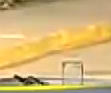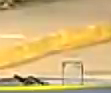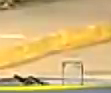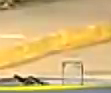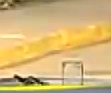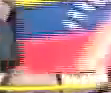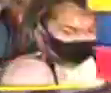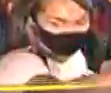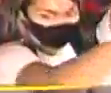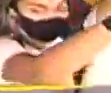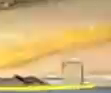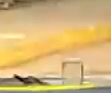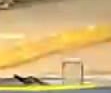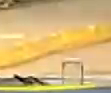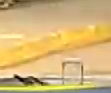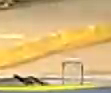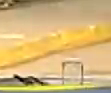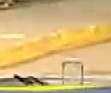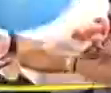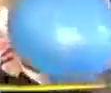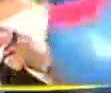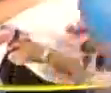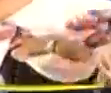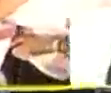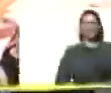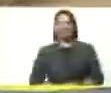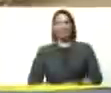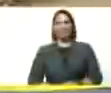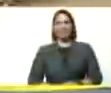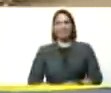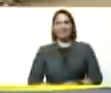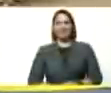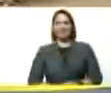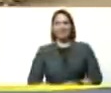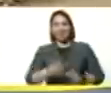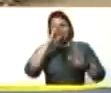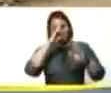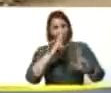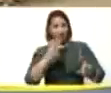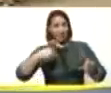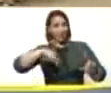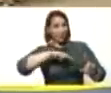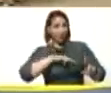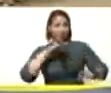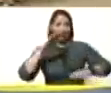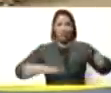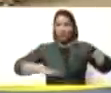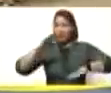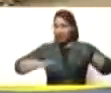fuego al cañón, fuego al cañón. Para que respeten,